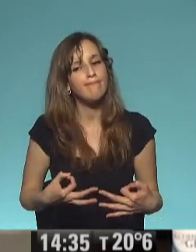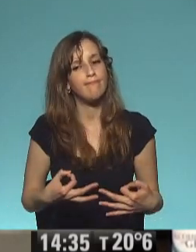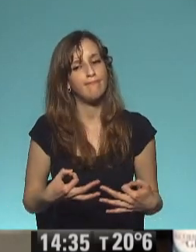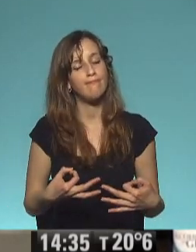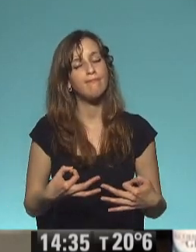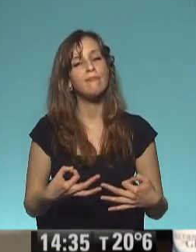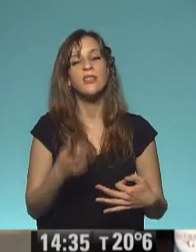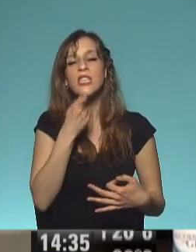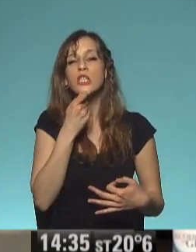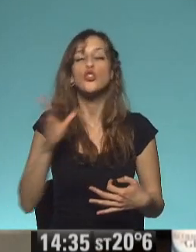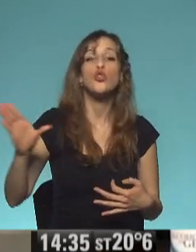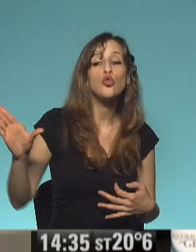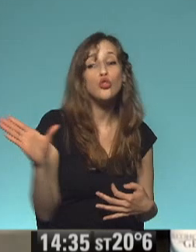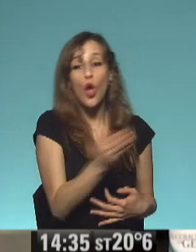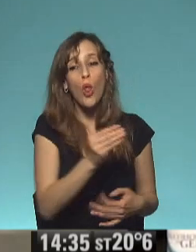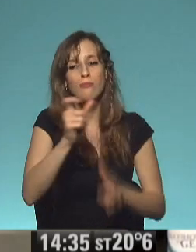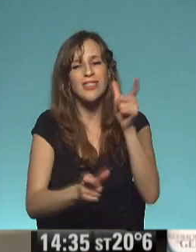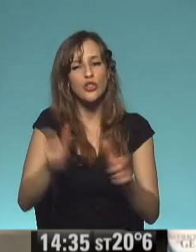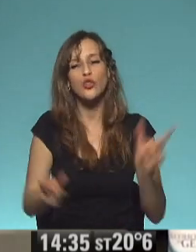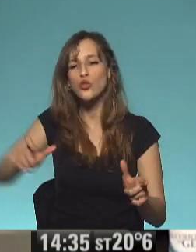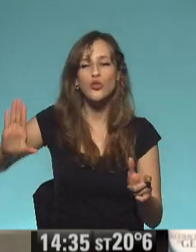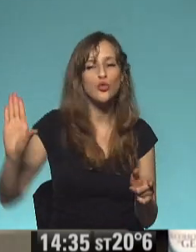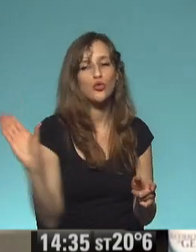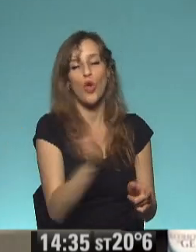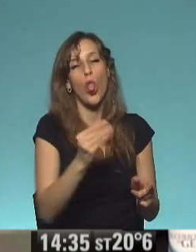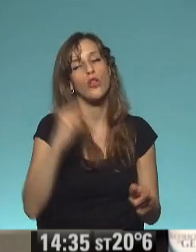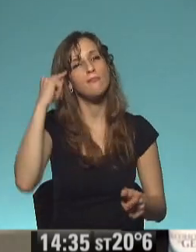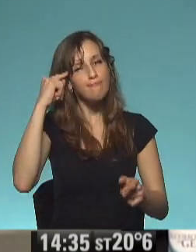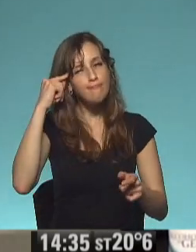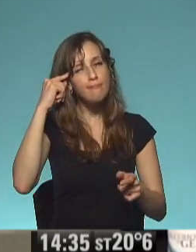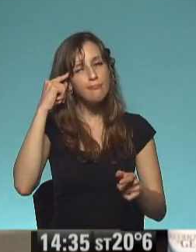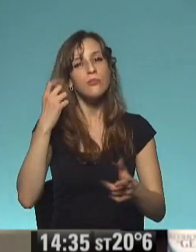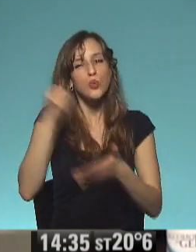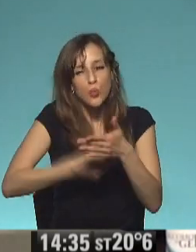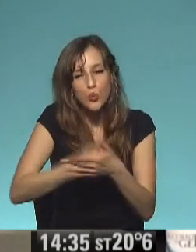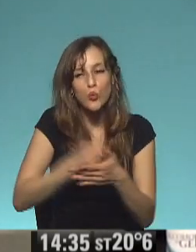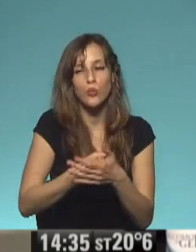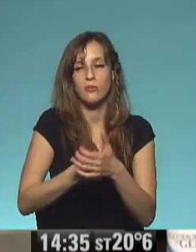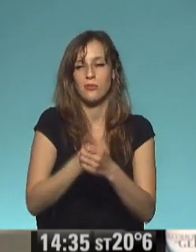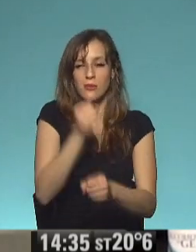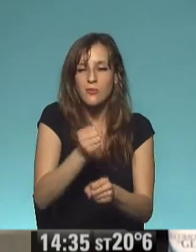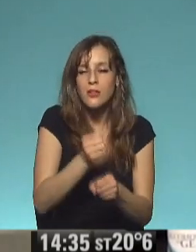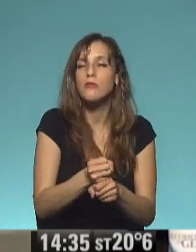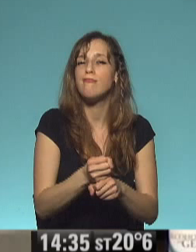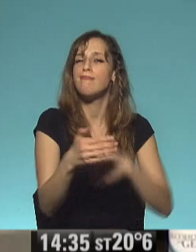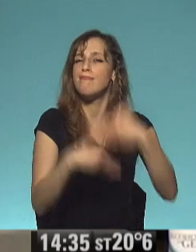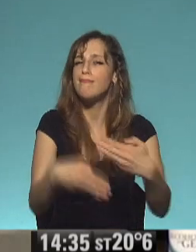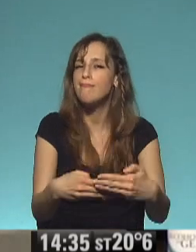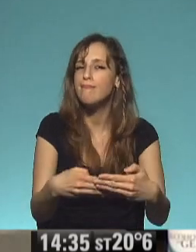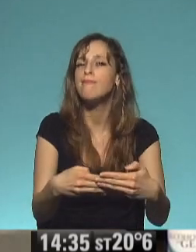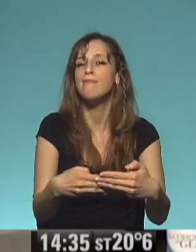si todos reflexionamos, si todos ponemos el empeño necesario, el presidente va a ser el primero que quiera hacer un país